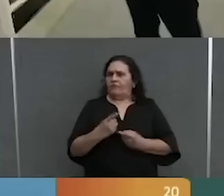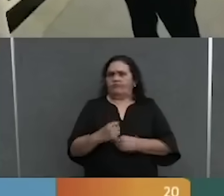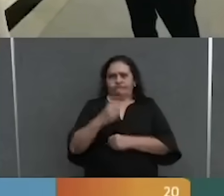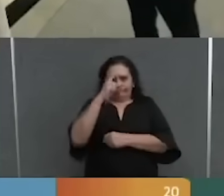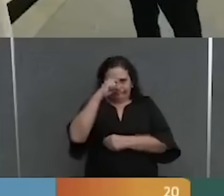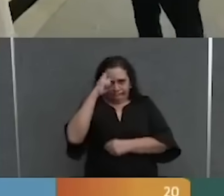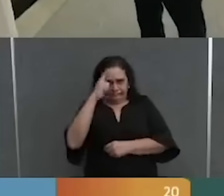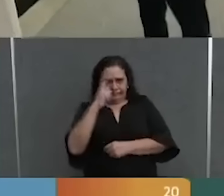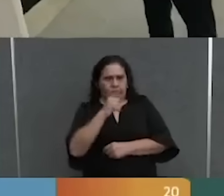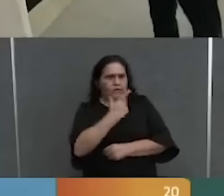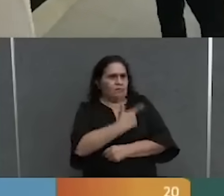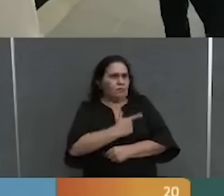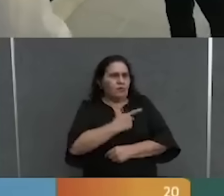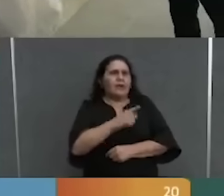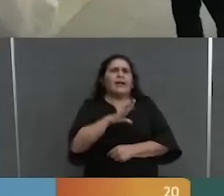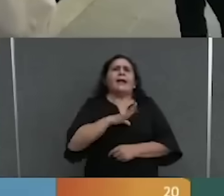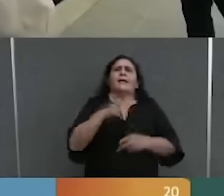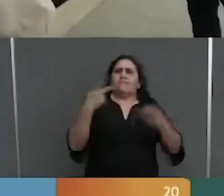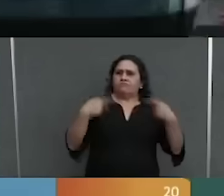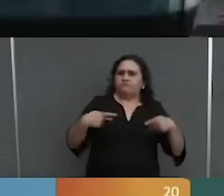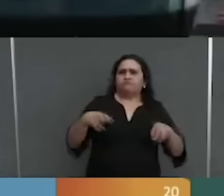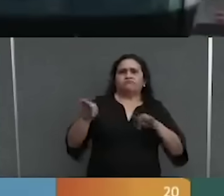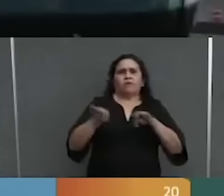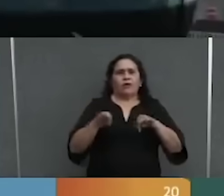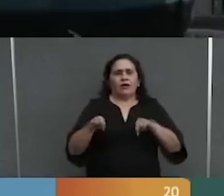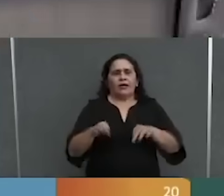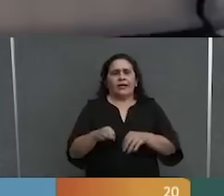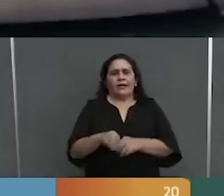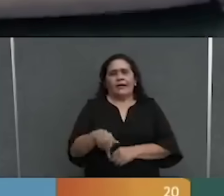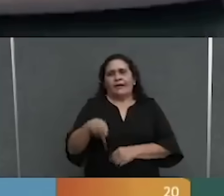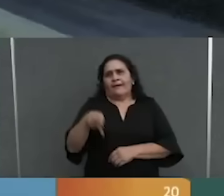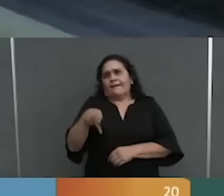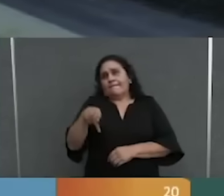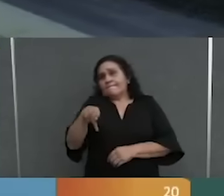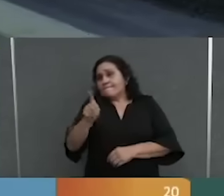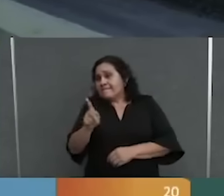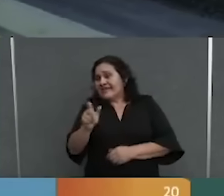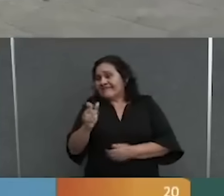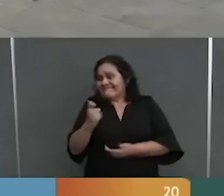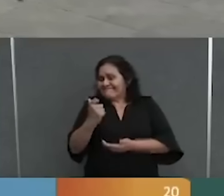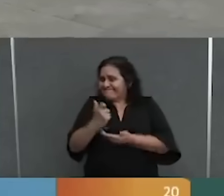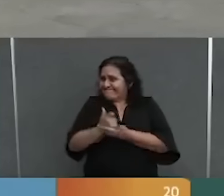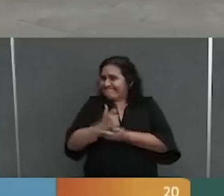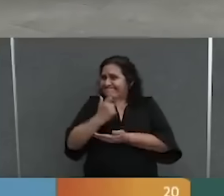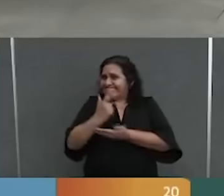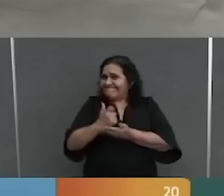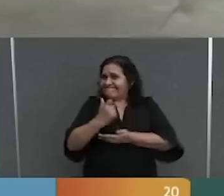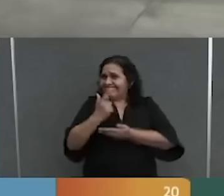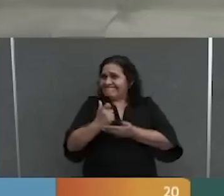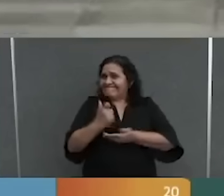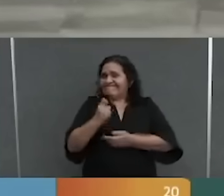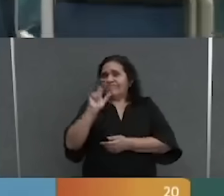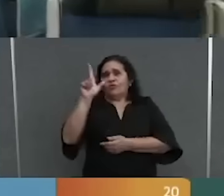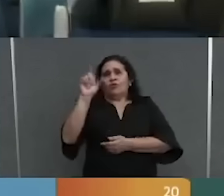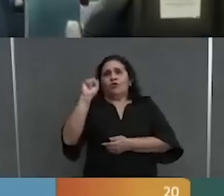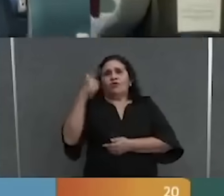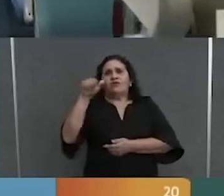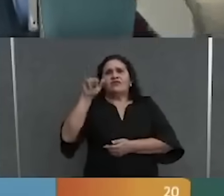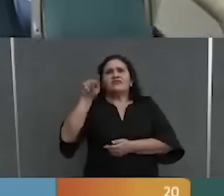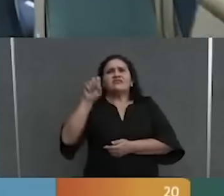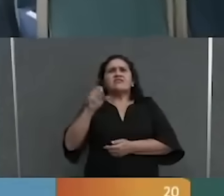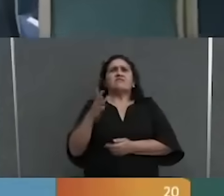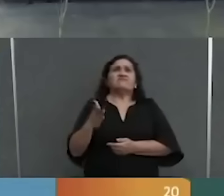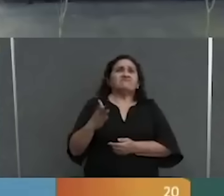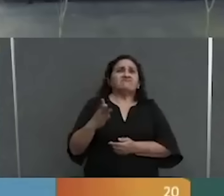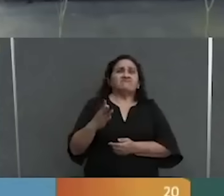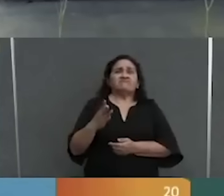de mano de obra calificada, pero en costos de logística me salen más caros ustedes que irme al Bajío o al norte del país, y